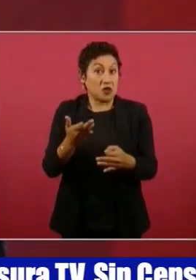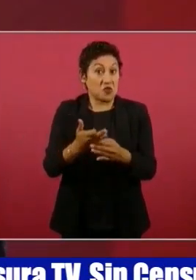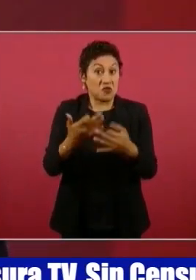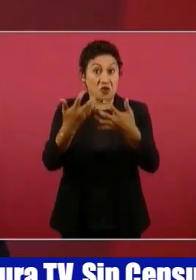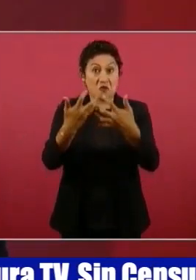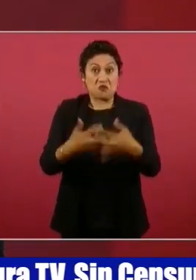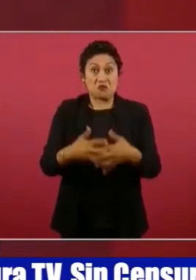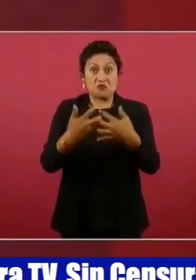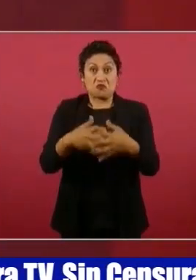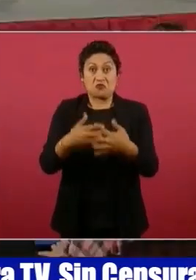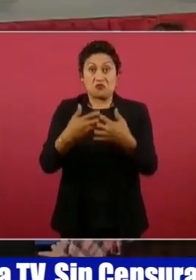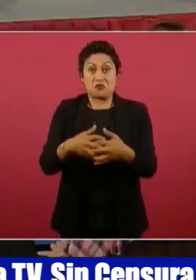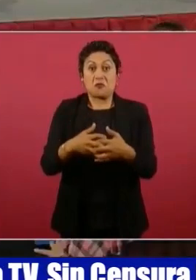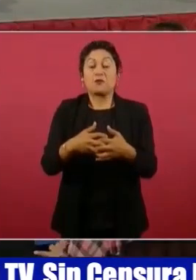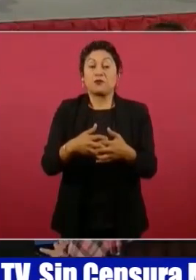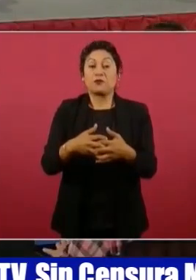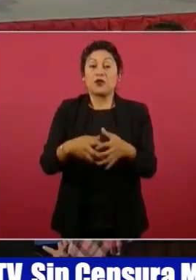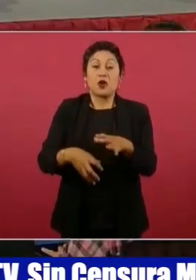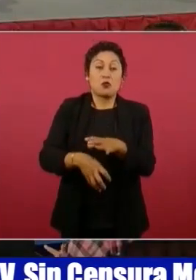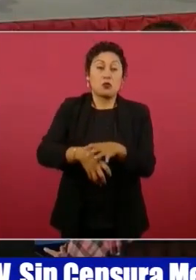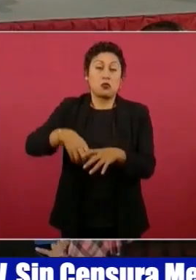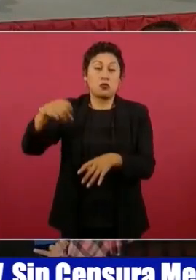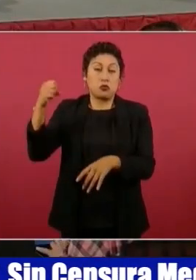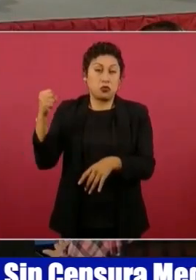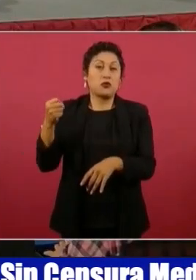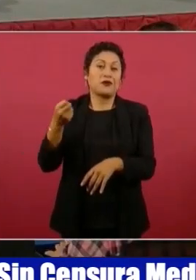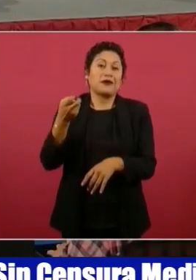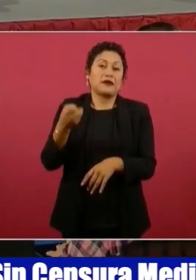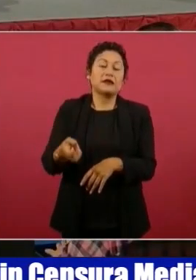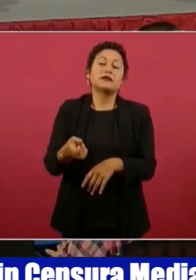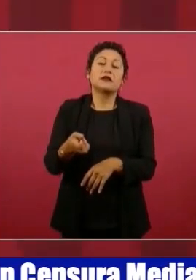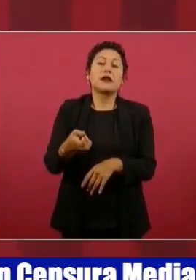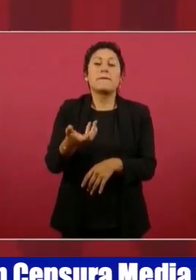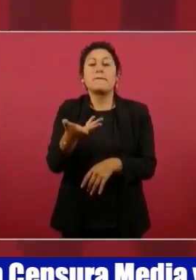hasta 300 litros por segundo,